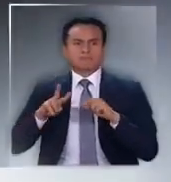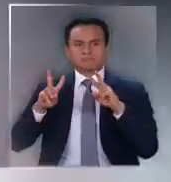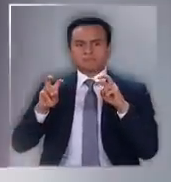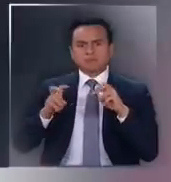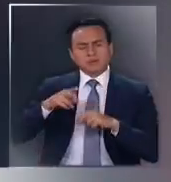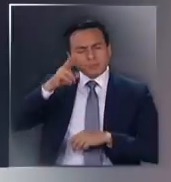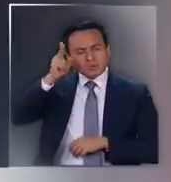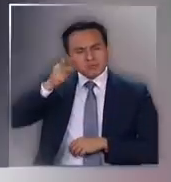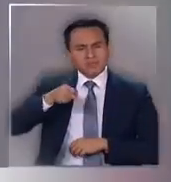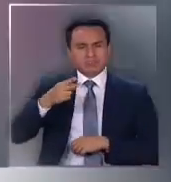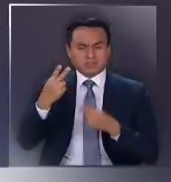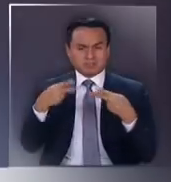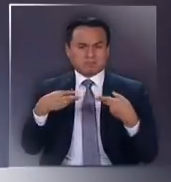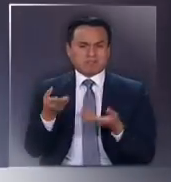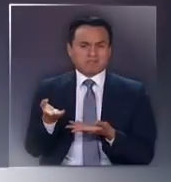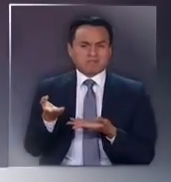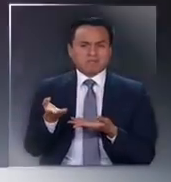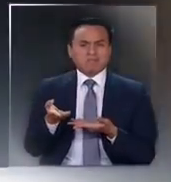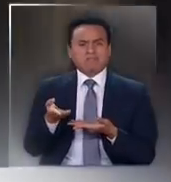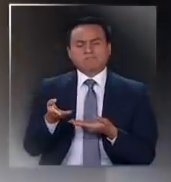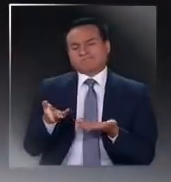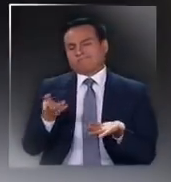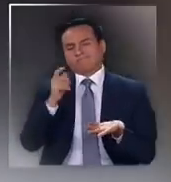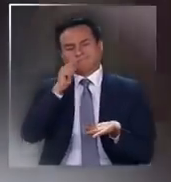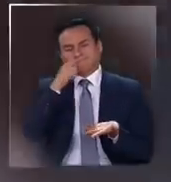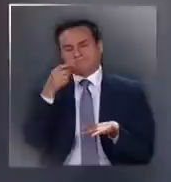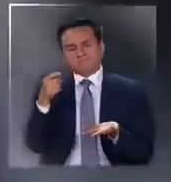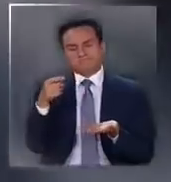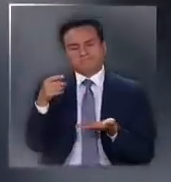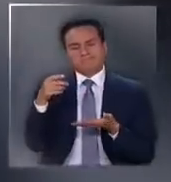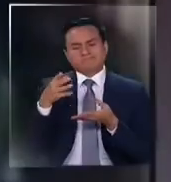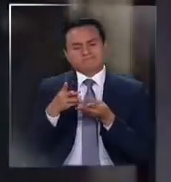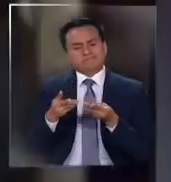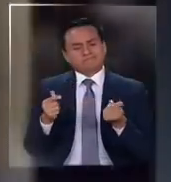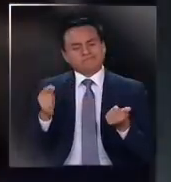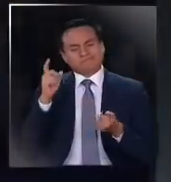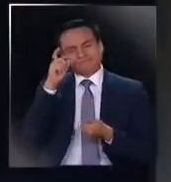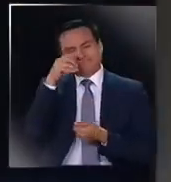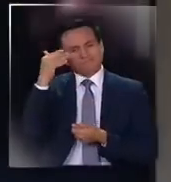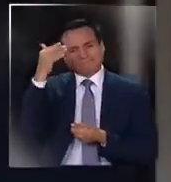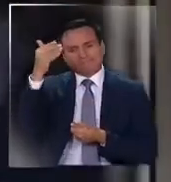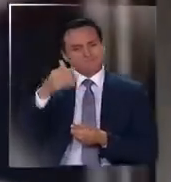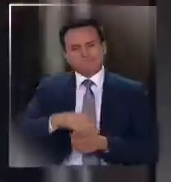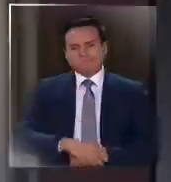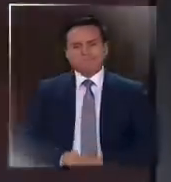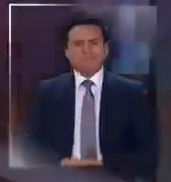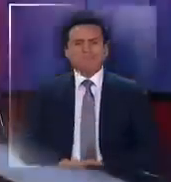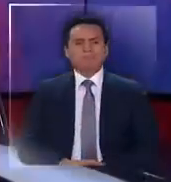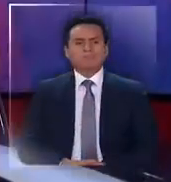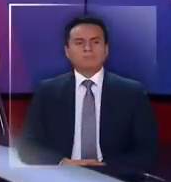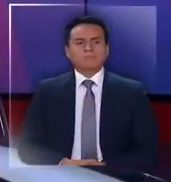estar prohibido en Viña del Mar, está lejos de desaparecer.